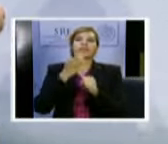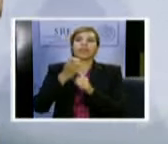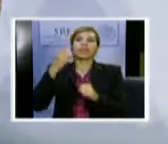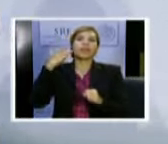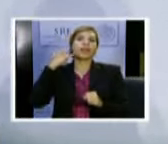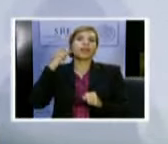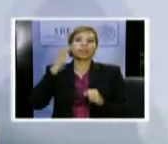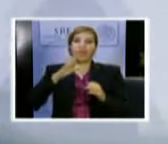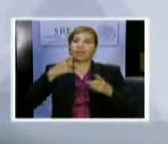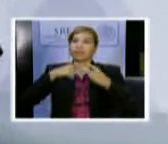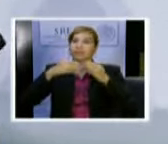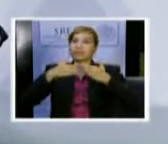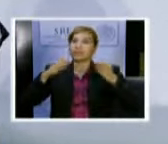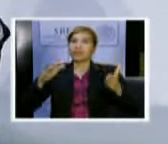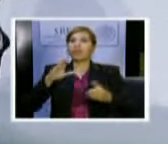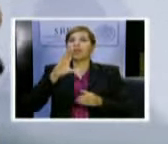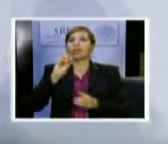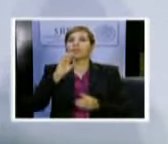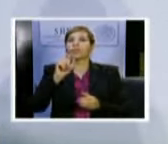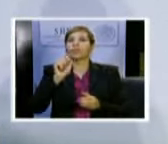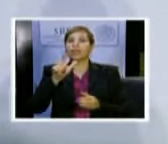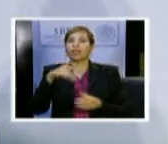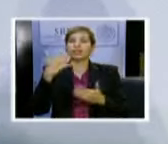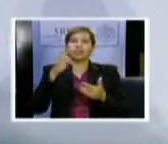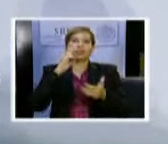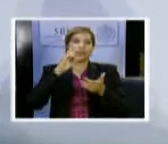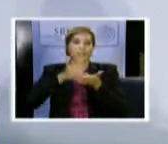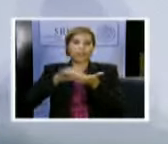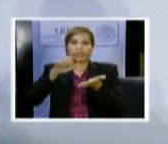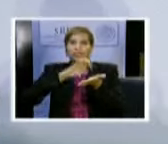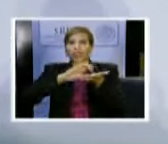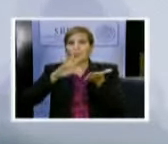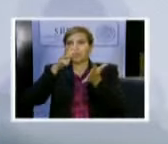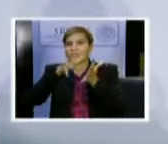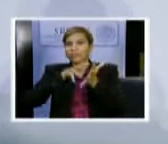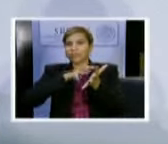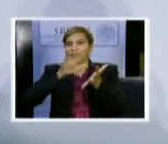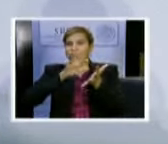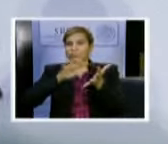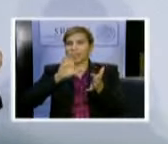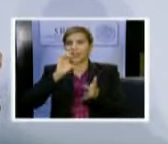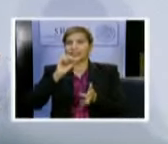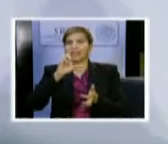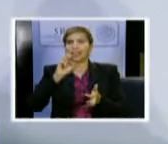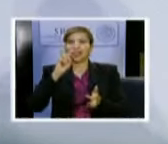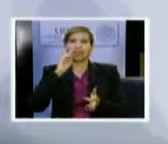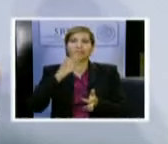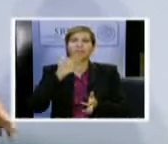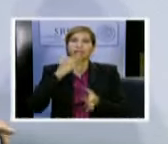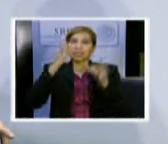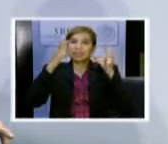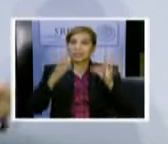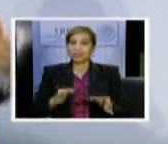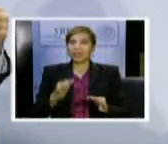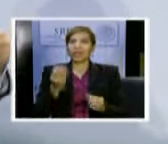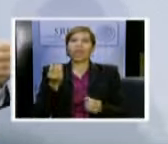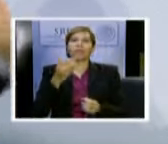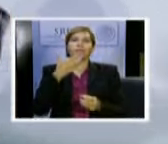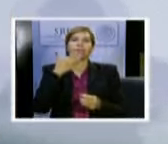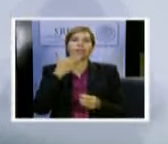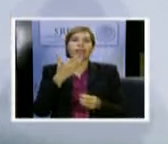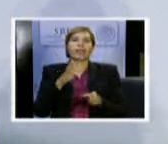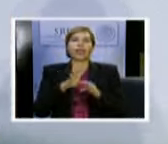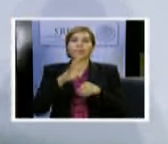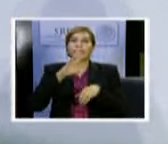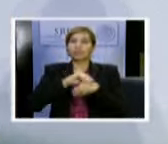California ya se hablan. La matrícula consular es escaneada para ver si es una matrícula consular buena, para ver si es una matrícula